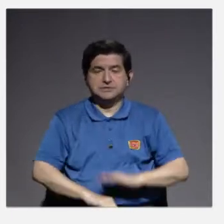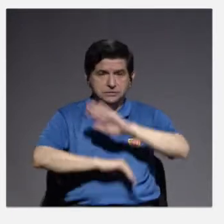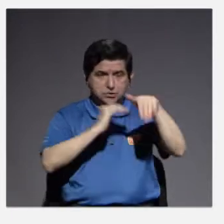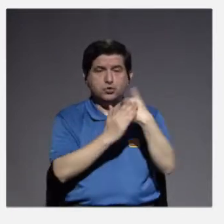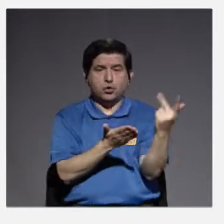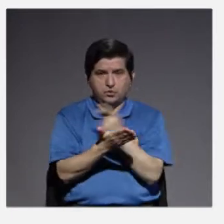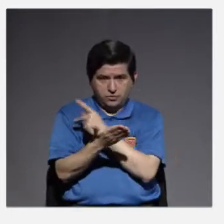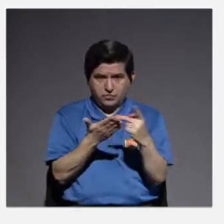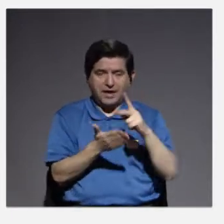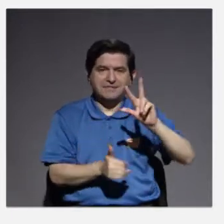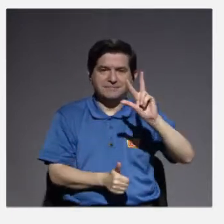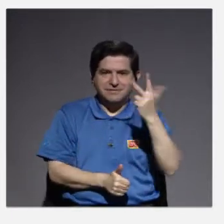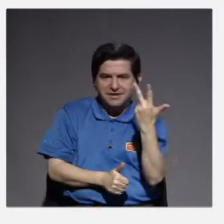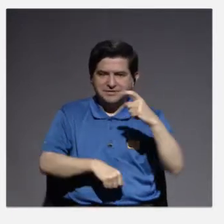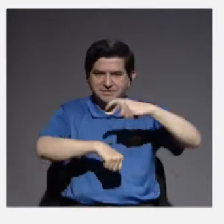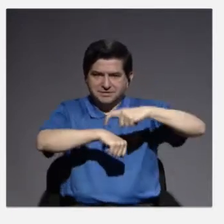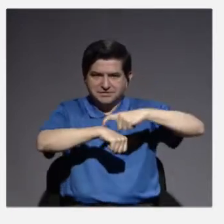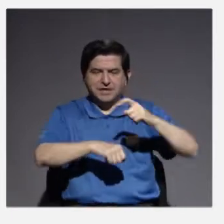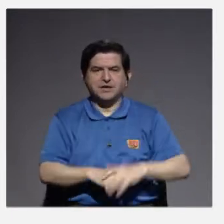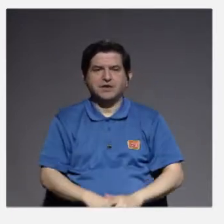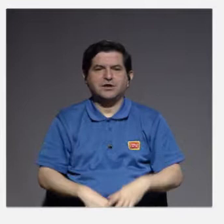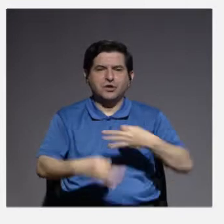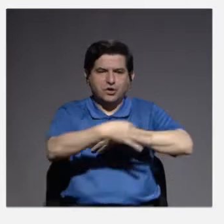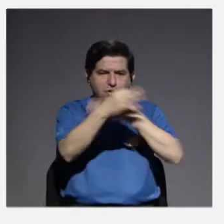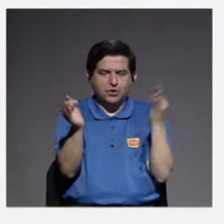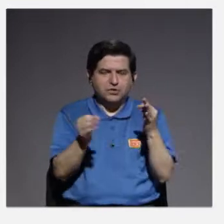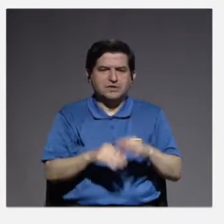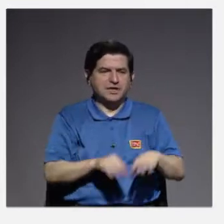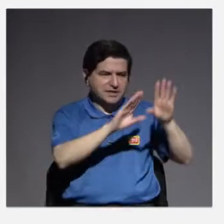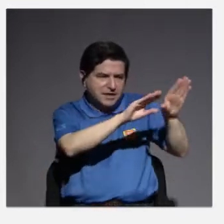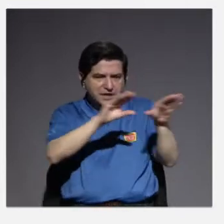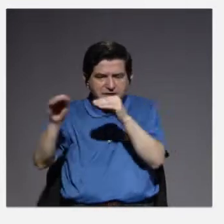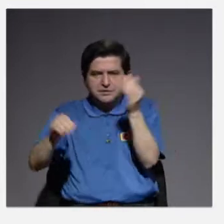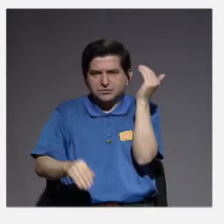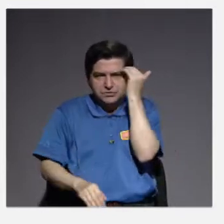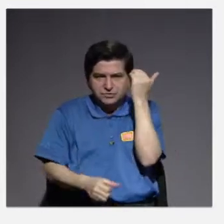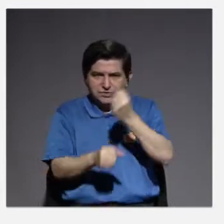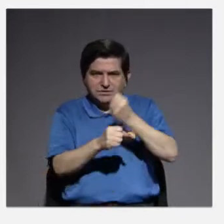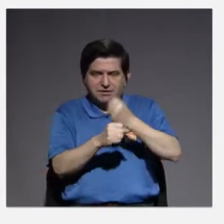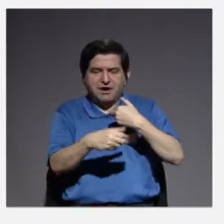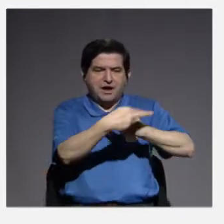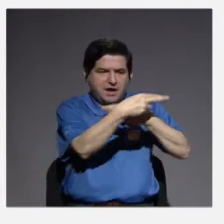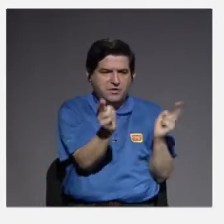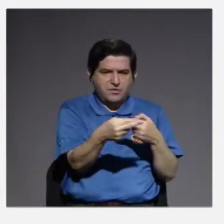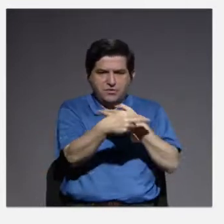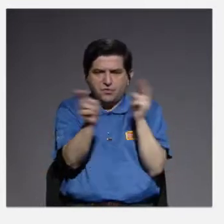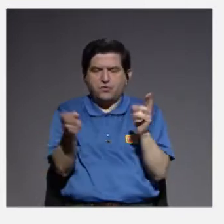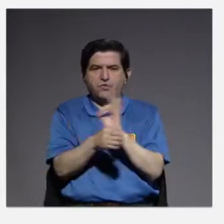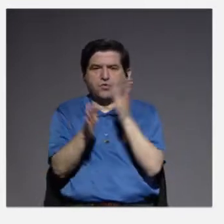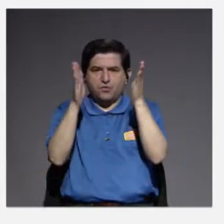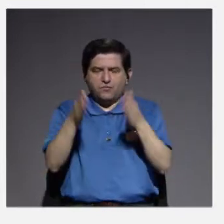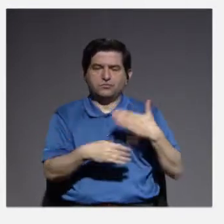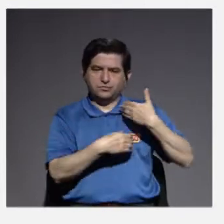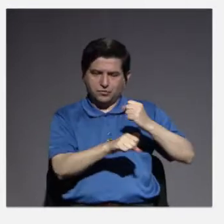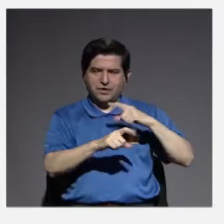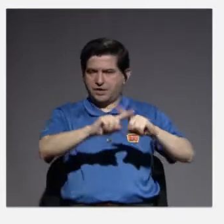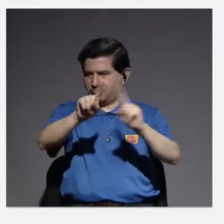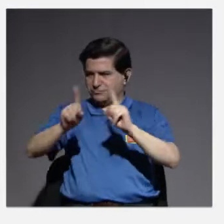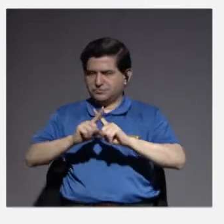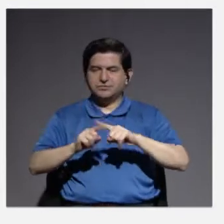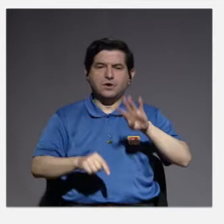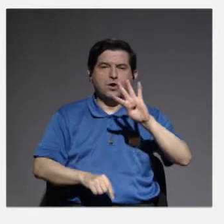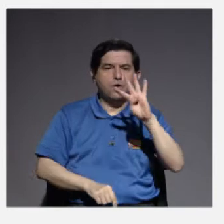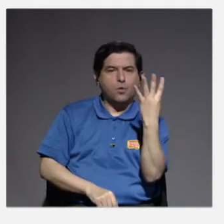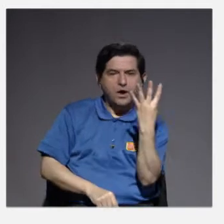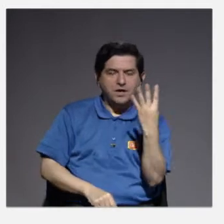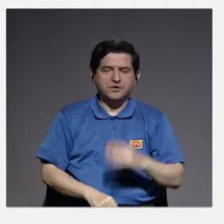provincias. Una tercera fase que fue de talleres de transferencia de conocimientos que se trabajaron regionalmente con funcionarios municipales. Y una cuarta